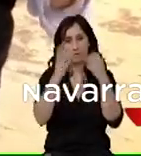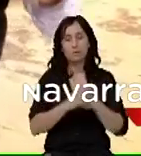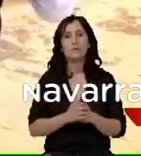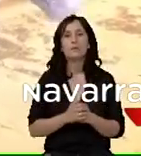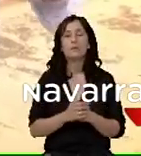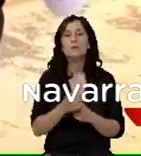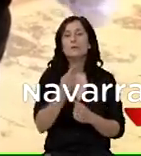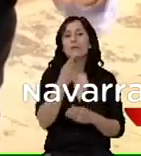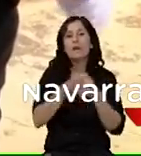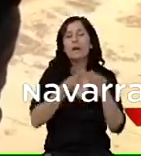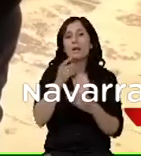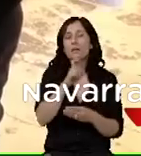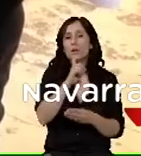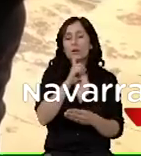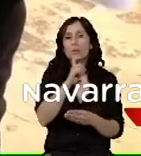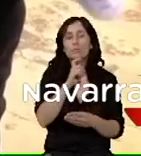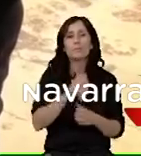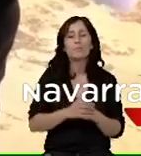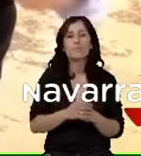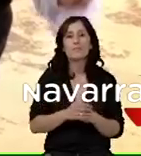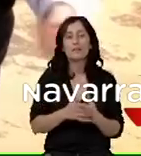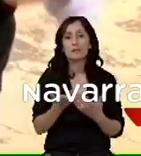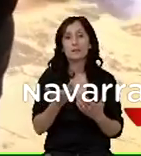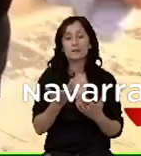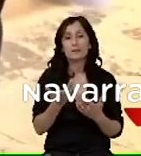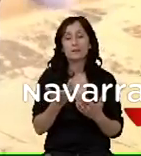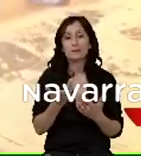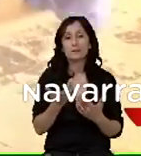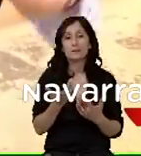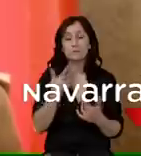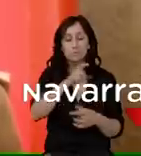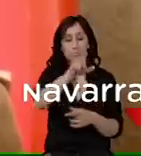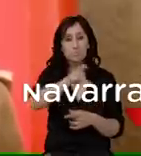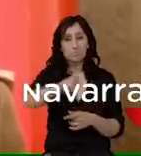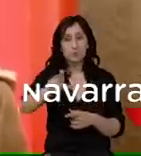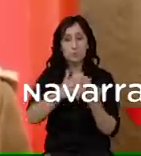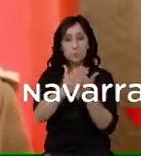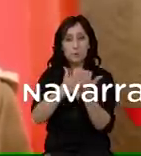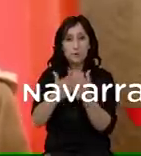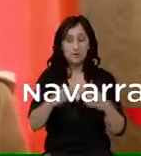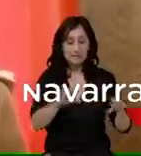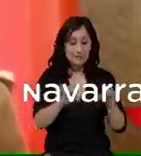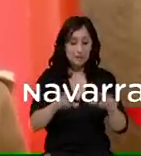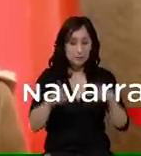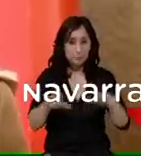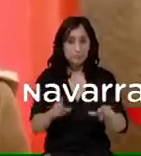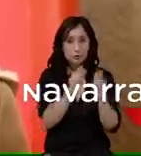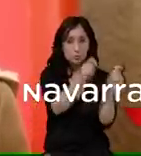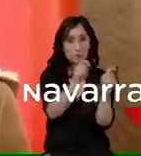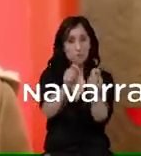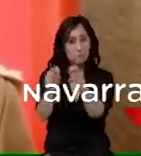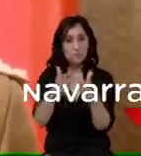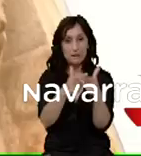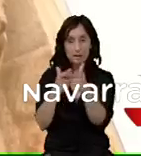la mayoría fueron dando lotes a los vecinos a cambio de un pago de incenso de